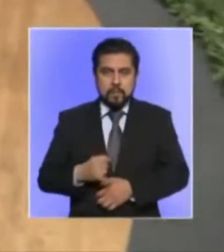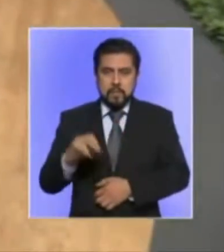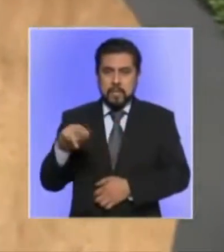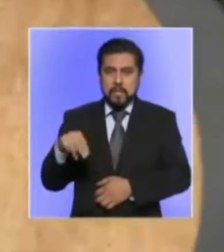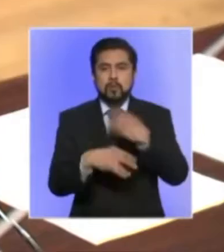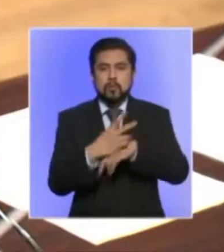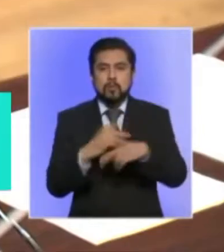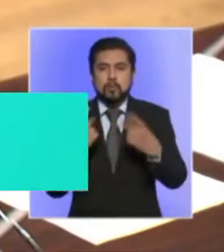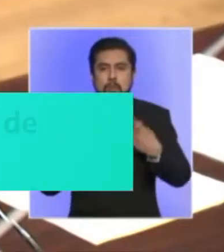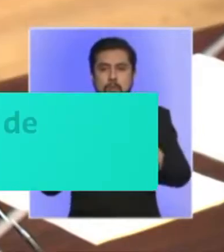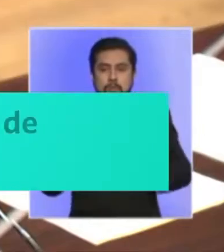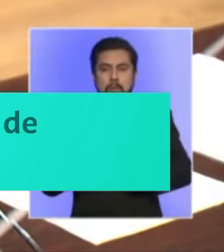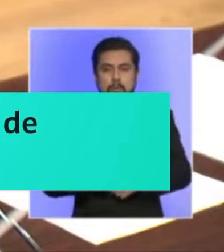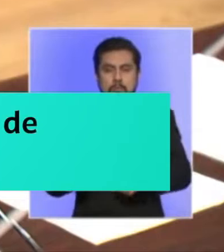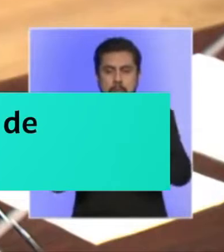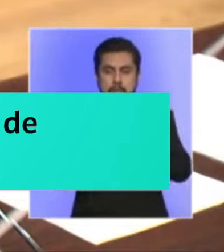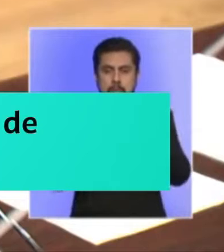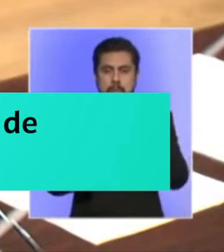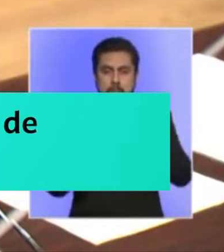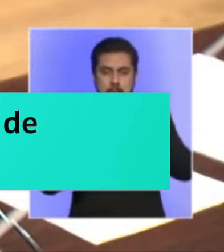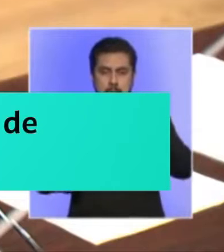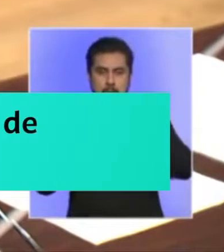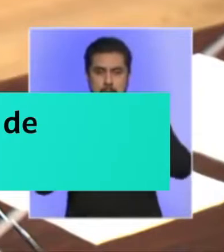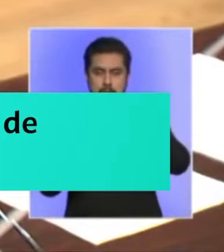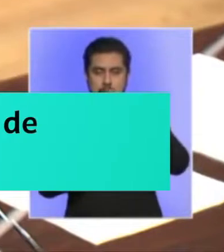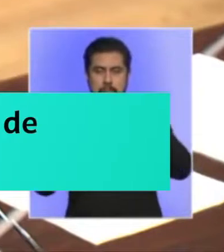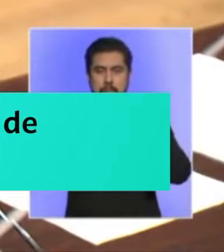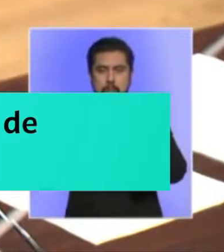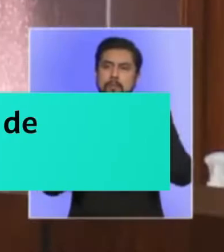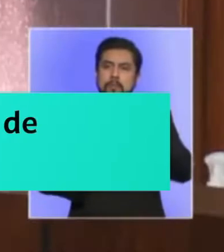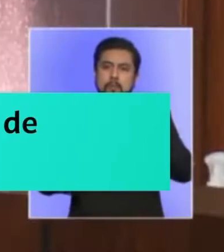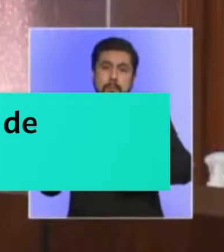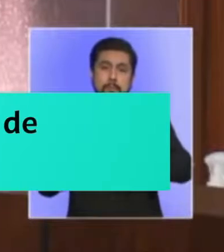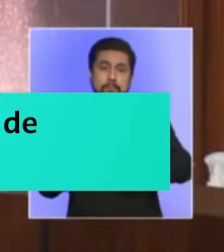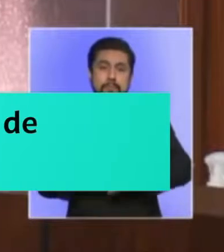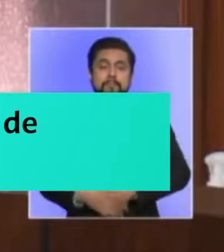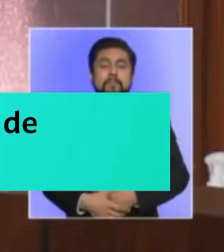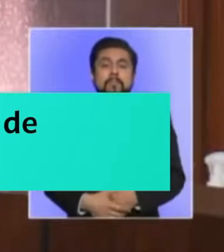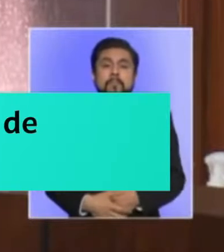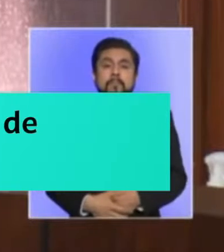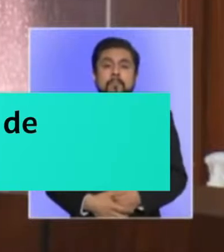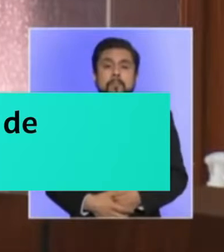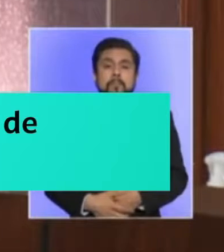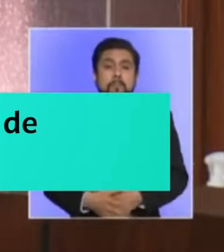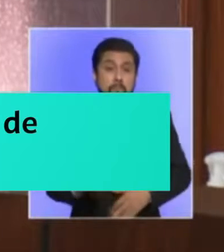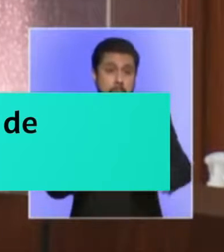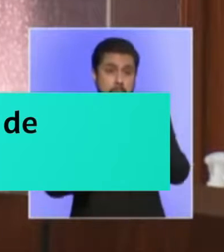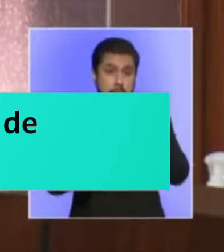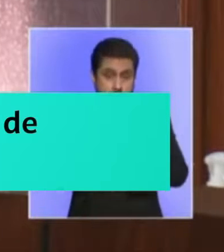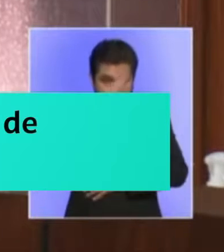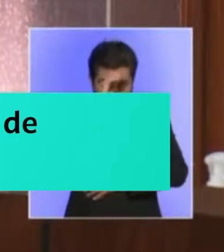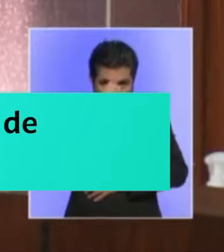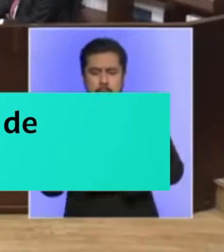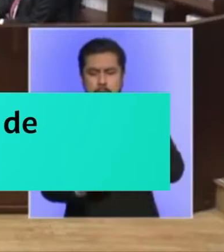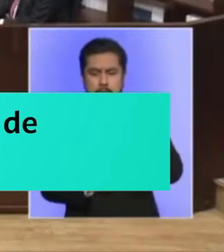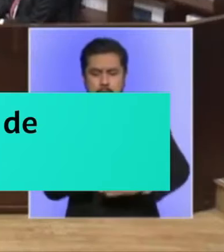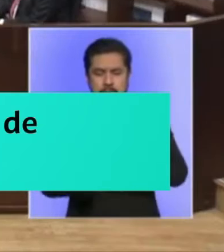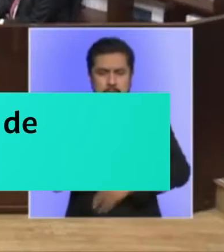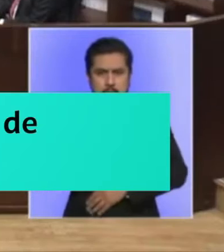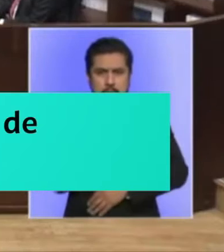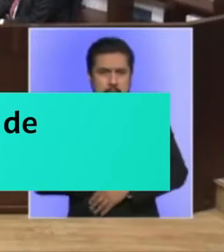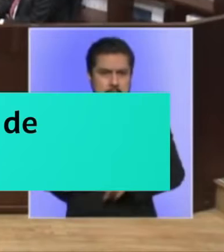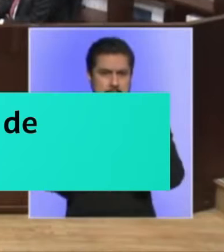proyecto fue avalado por unanimidad de votos durante la sesión solemne presencial realizada este miércoles en la que se presentó la